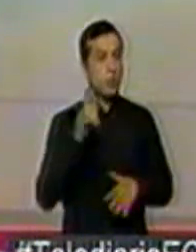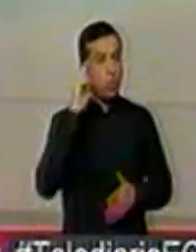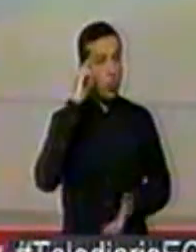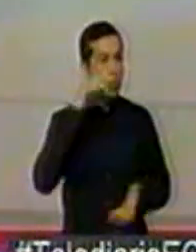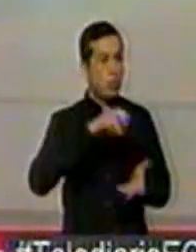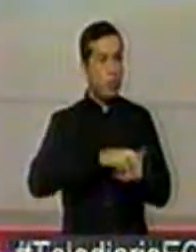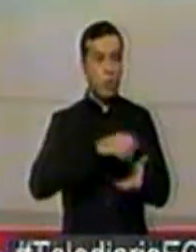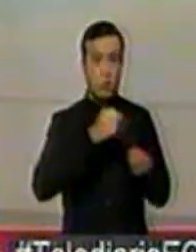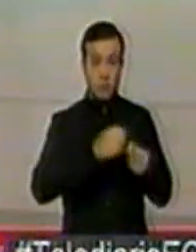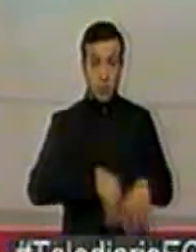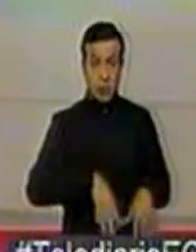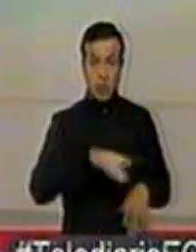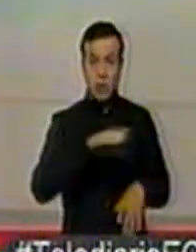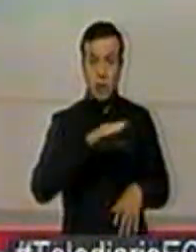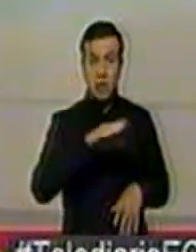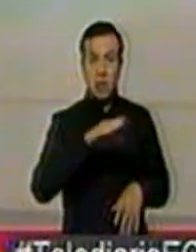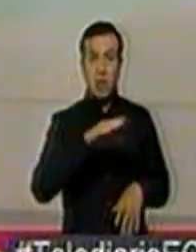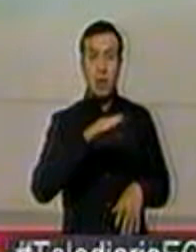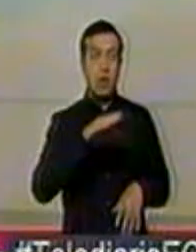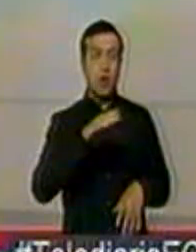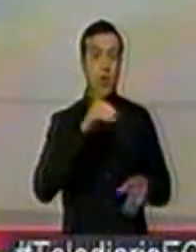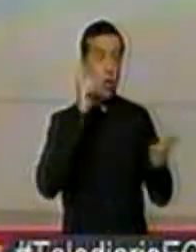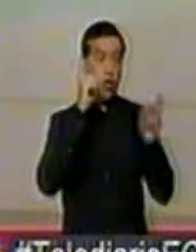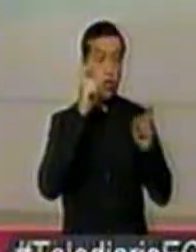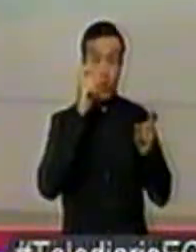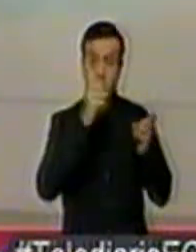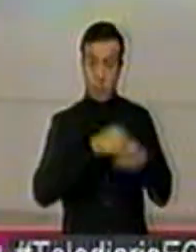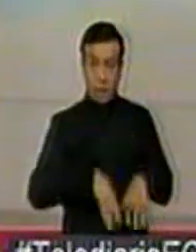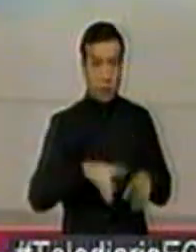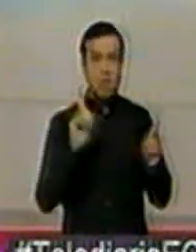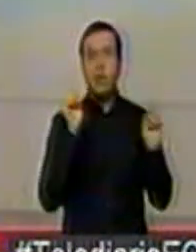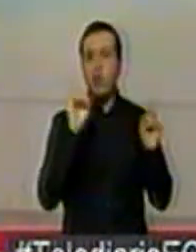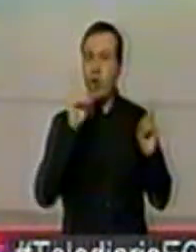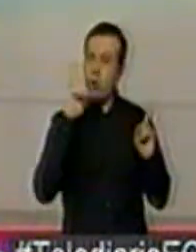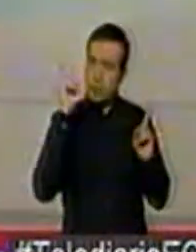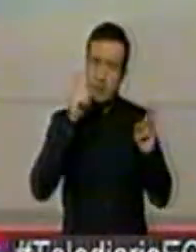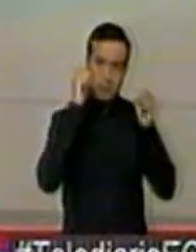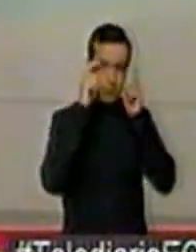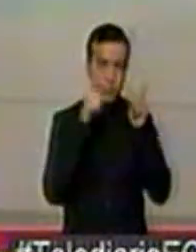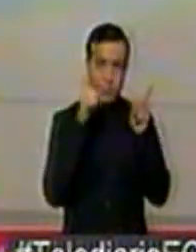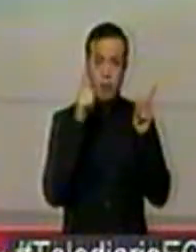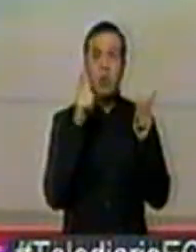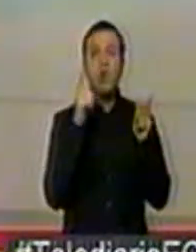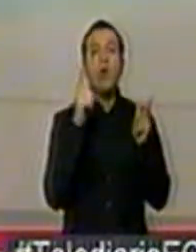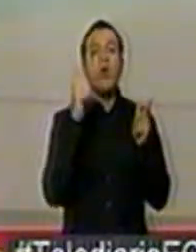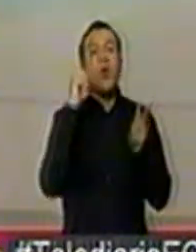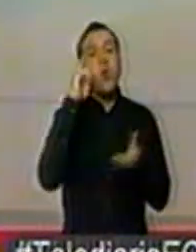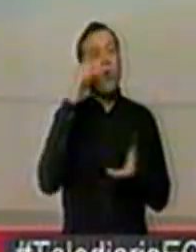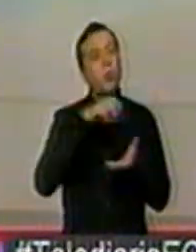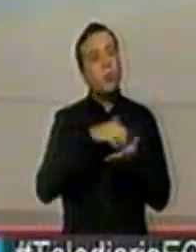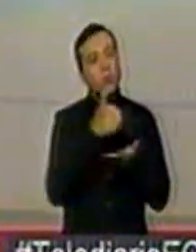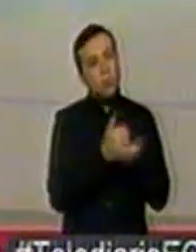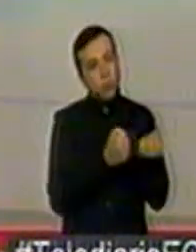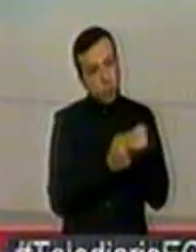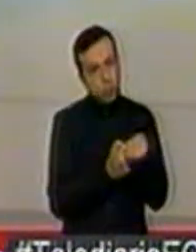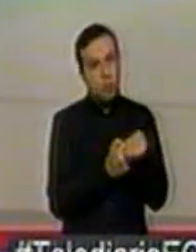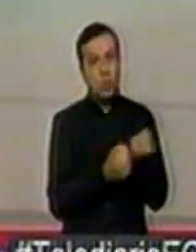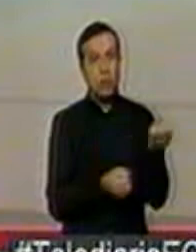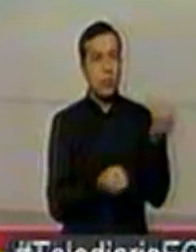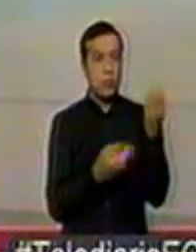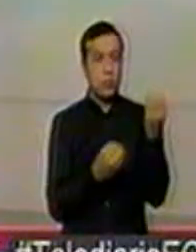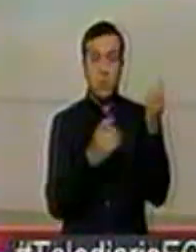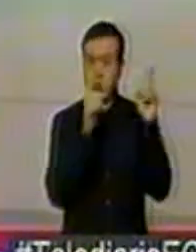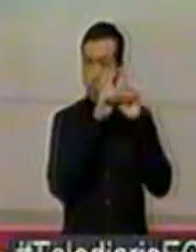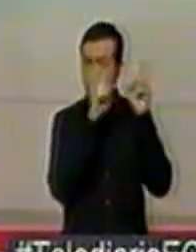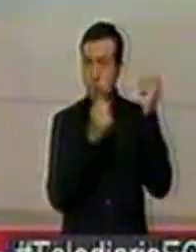perder la facultad de vigilar de controlar el estado te queremos un estado facilitado pero el estado tienen información de todas las